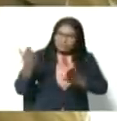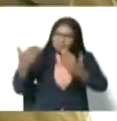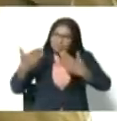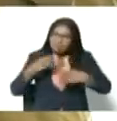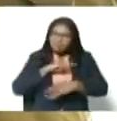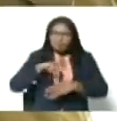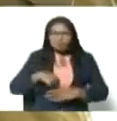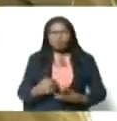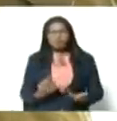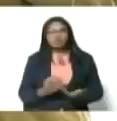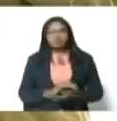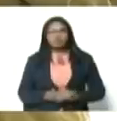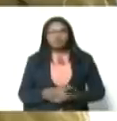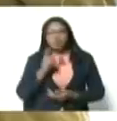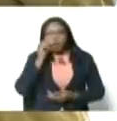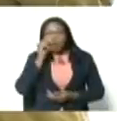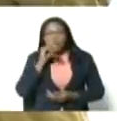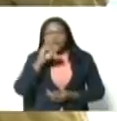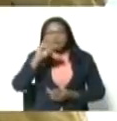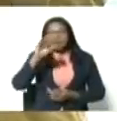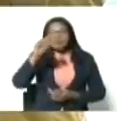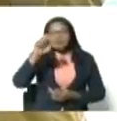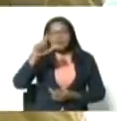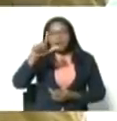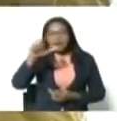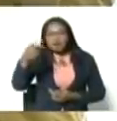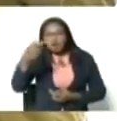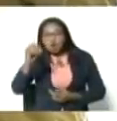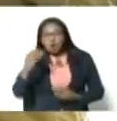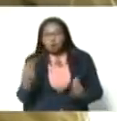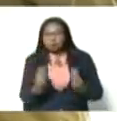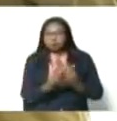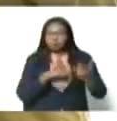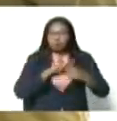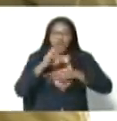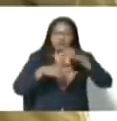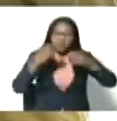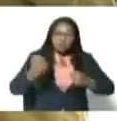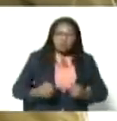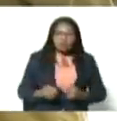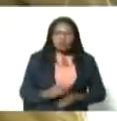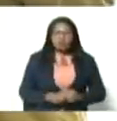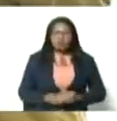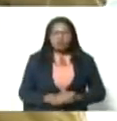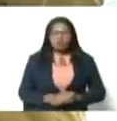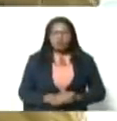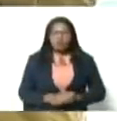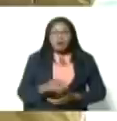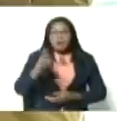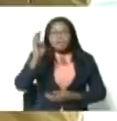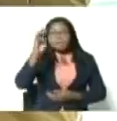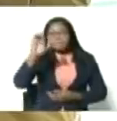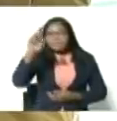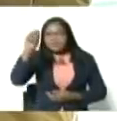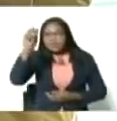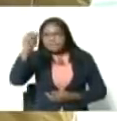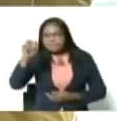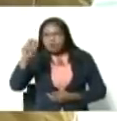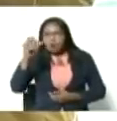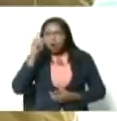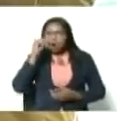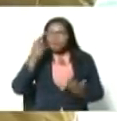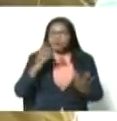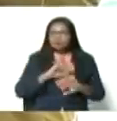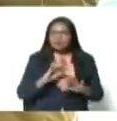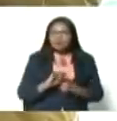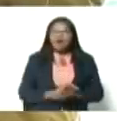Y Guillermo Hidalgo, ese sí está con la Revolución Bolivariana. Y Luis Primo. Luis Primo, también. Bueno, mis